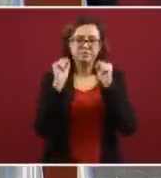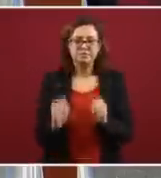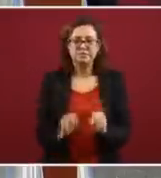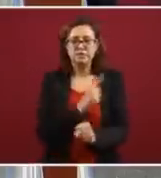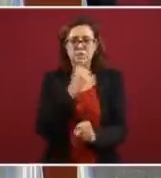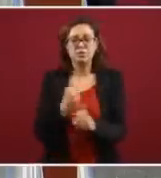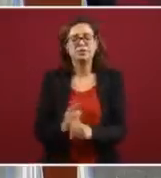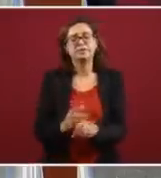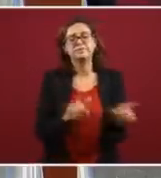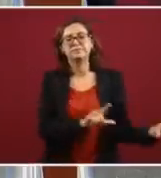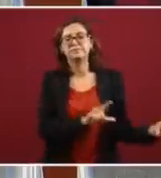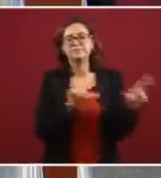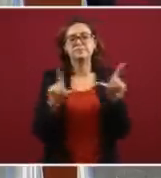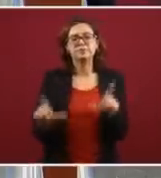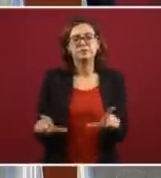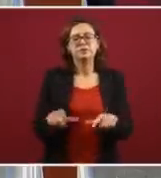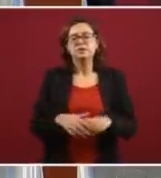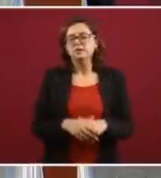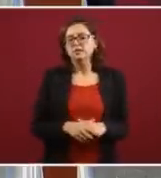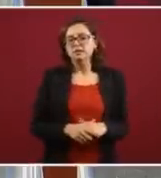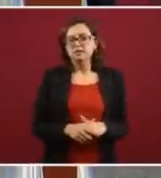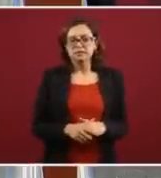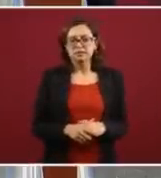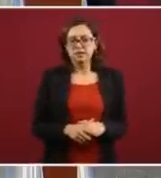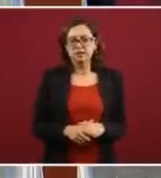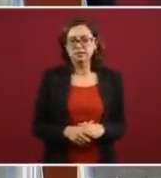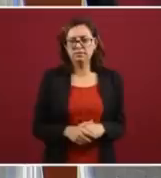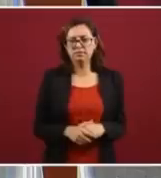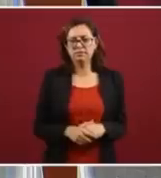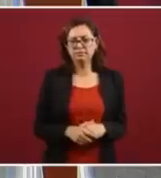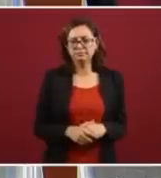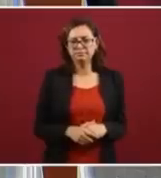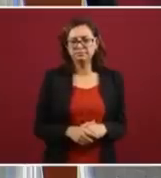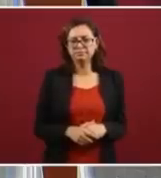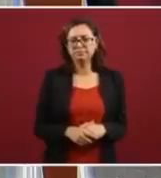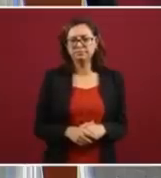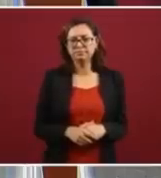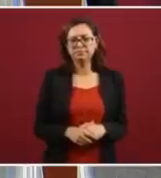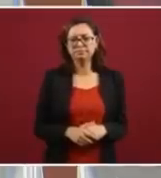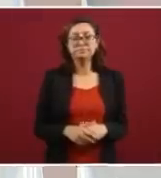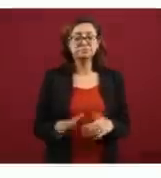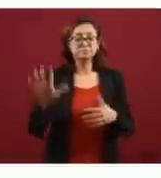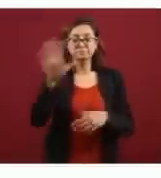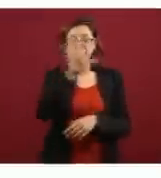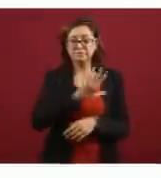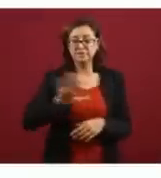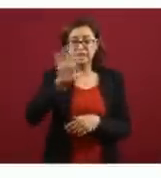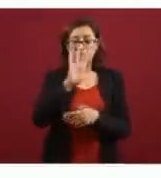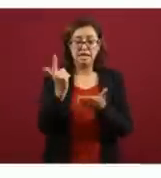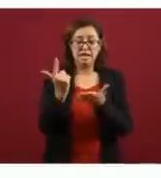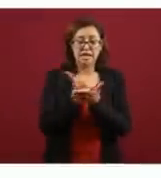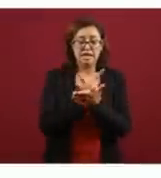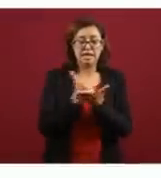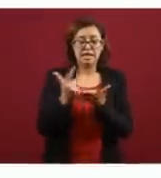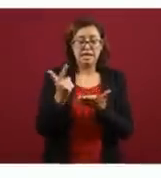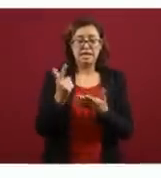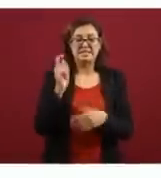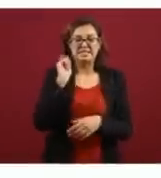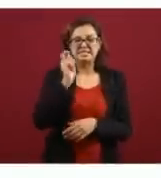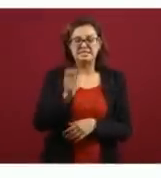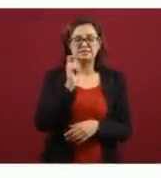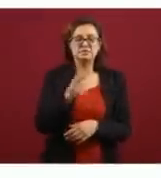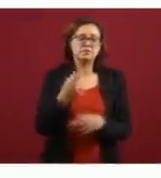por favor. Aquí tenemos esta parte gris, es la cifra negra. Se cometen 33 millones de